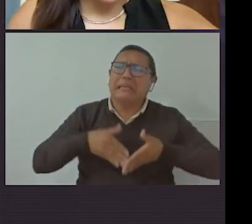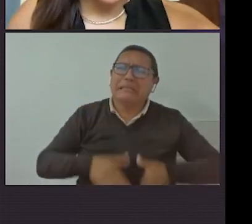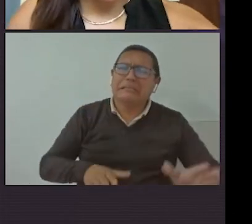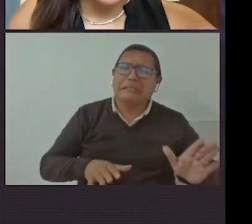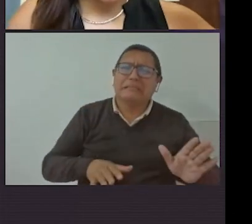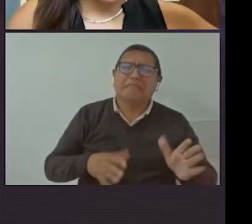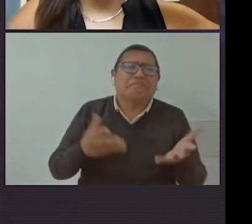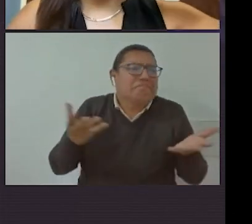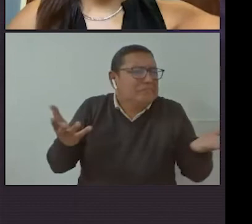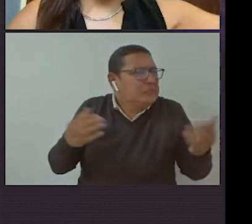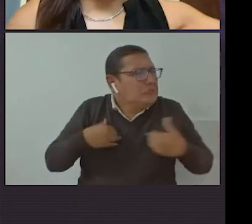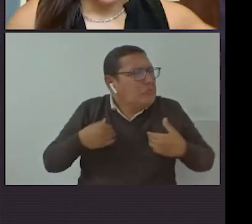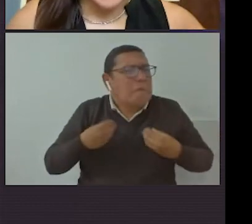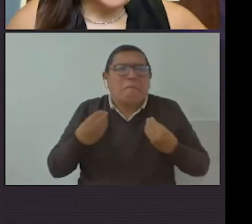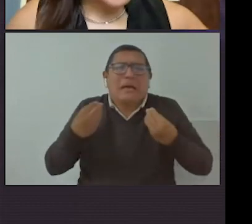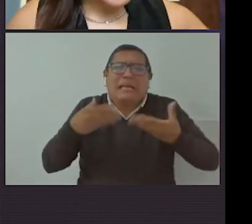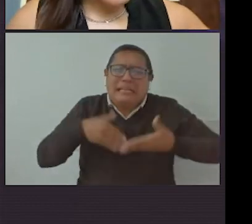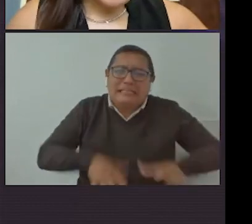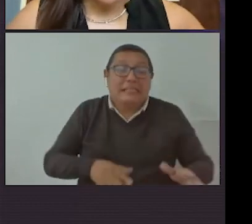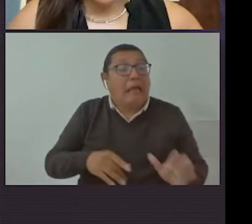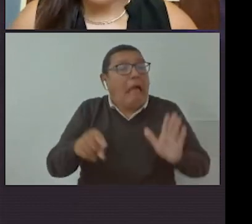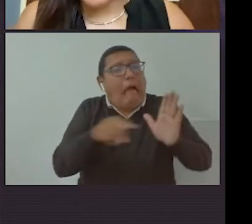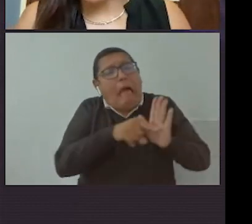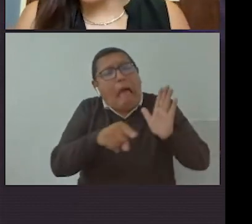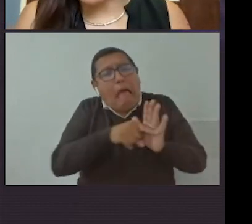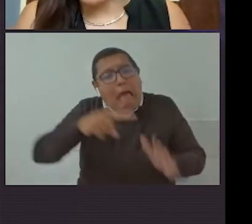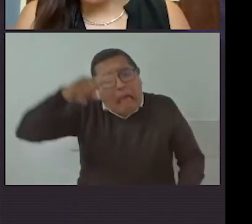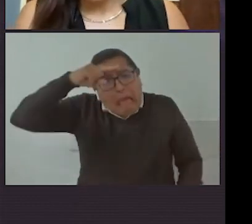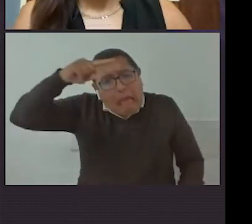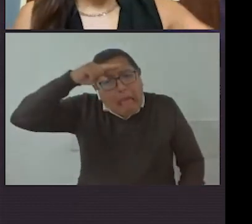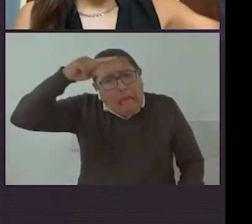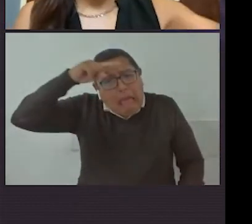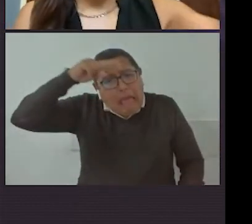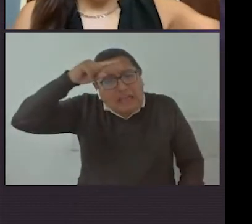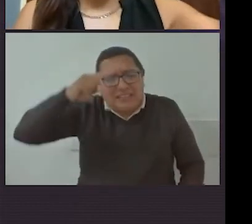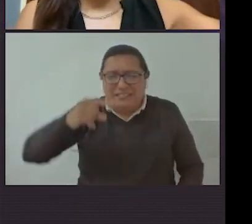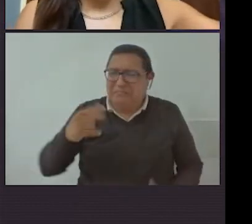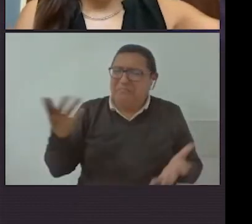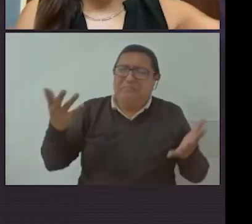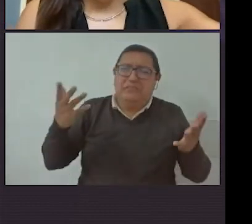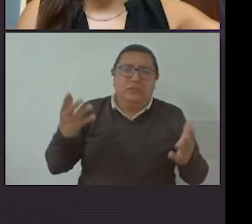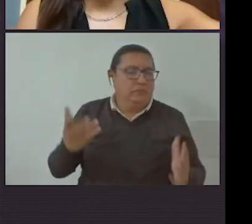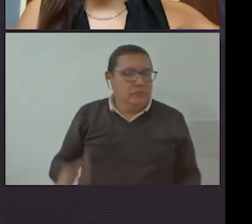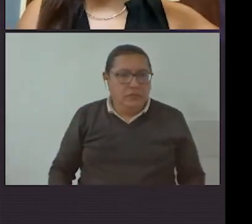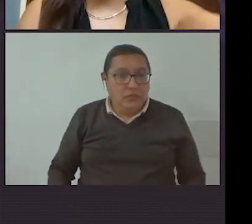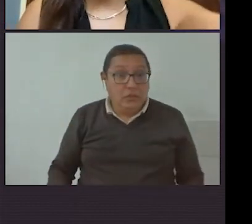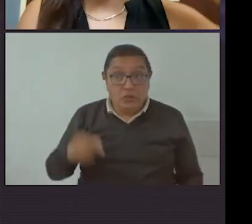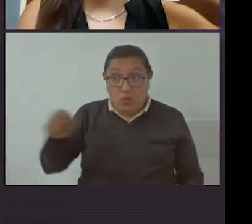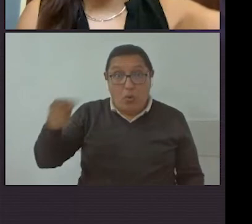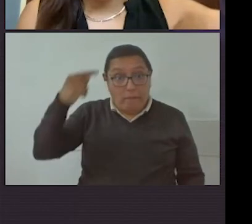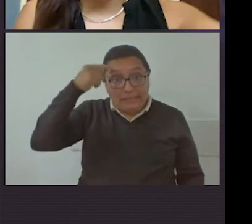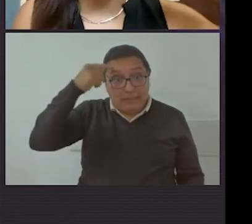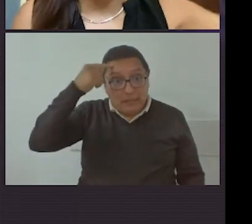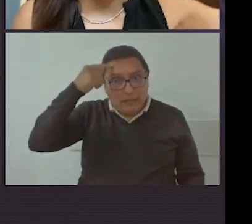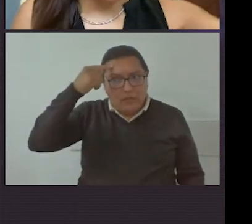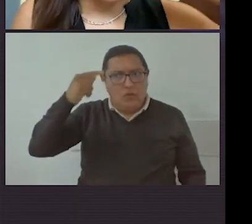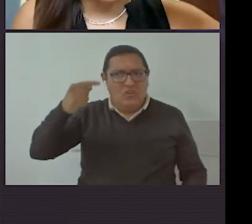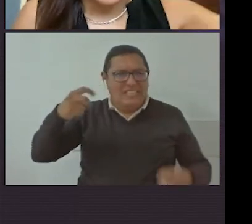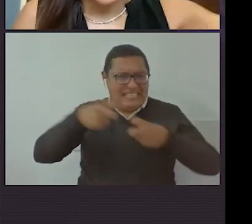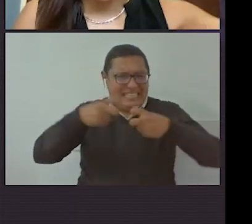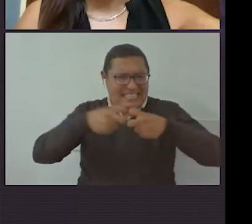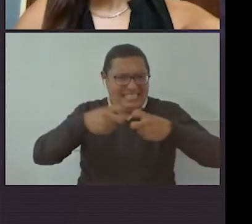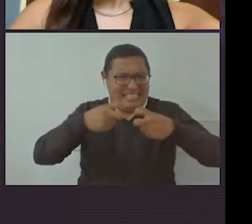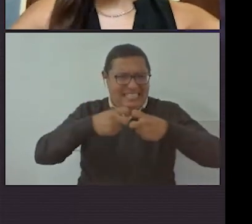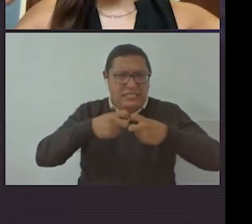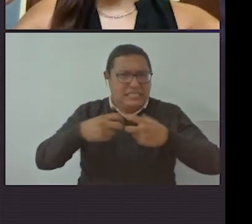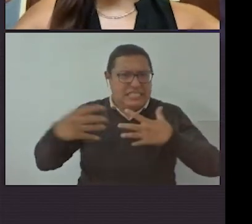está muy negativa y que siempre está viendo lo malo de todo, si yo estoy en este pensamiento y en esa vibración y emoción y